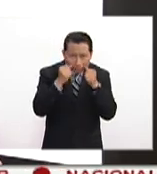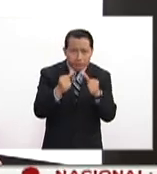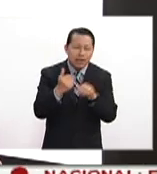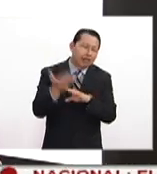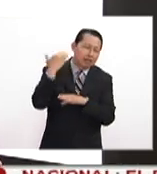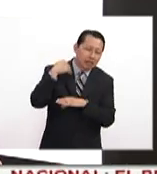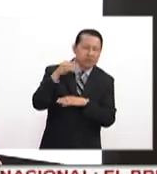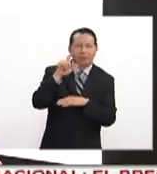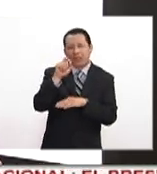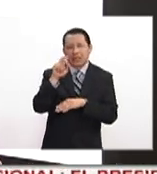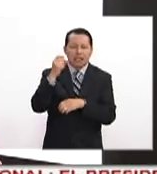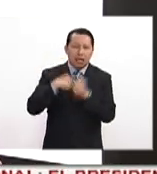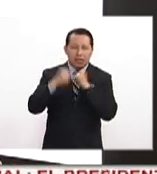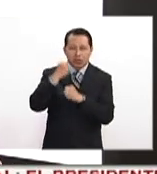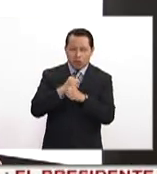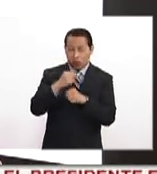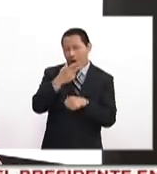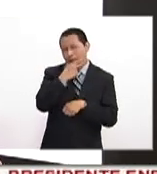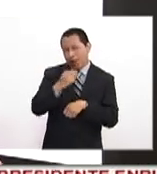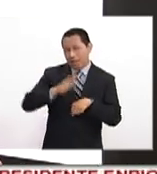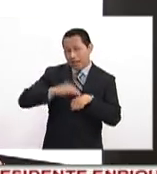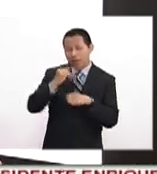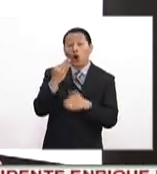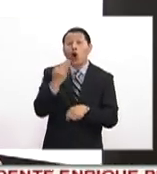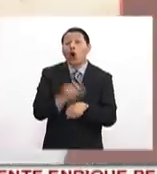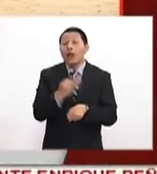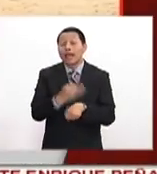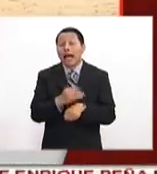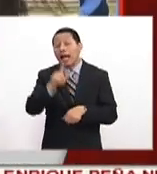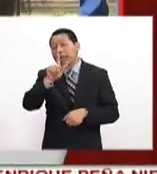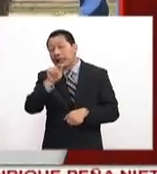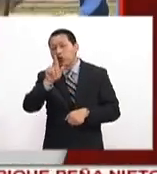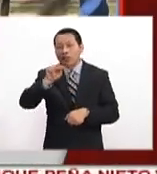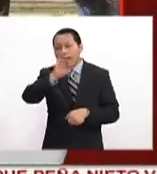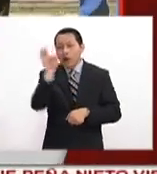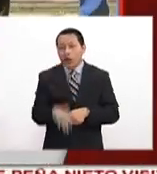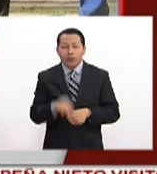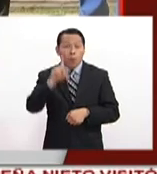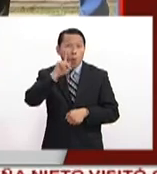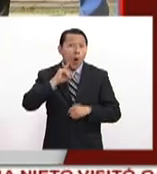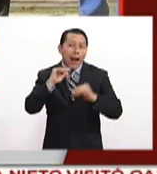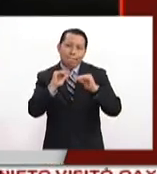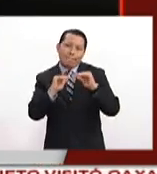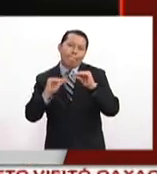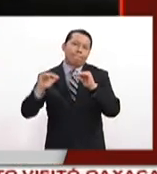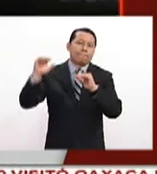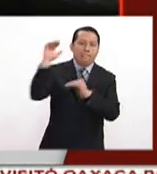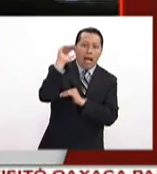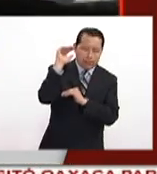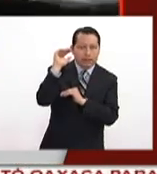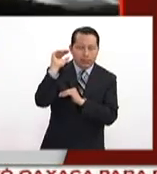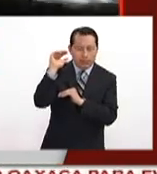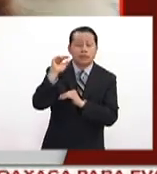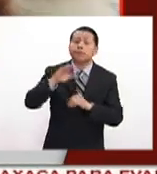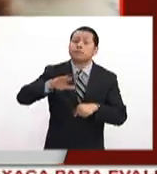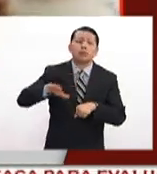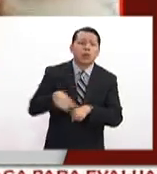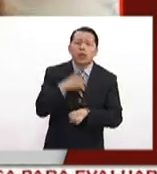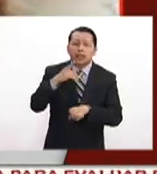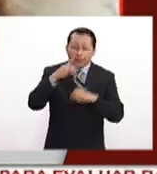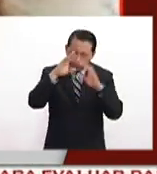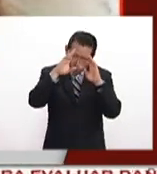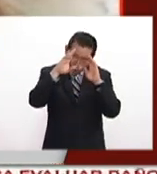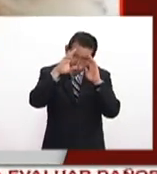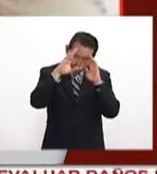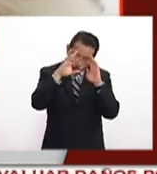20, 30 años a ser actualmente 70-80% mujeres. La verdad es que la dedicación y el cuidado